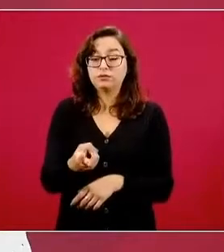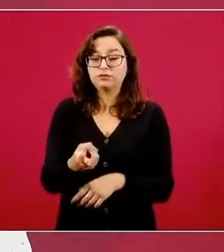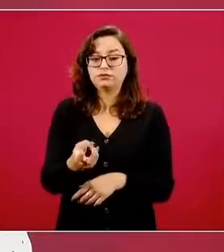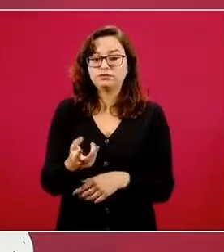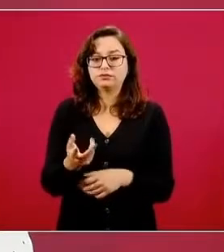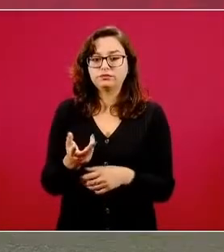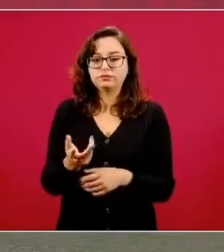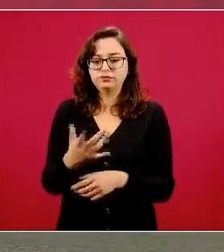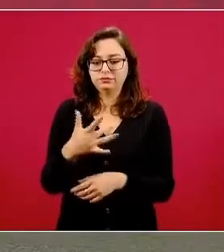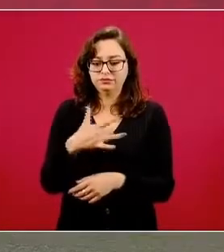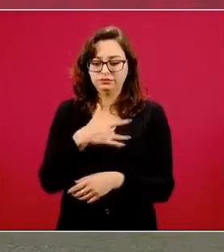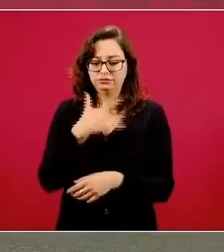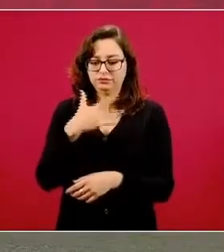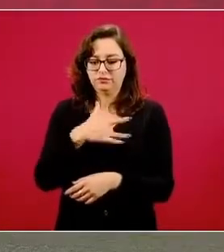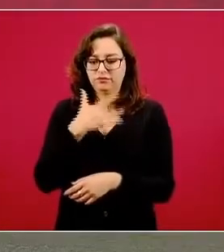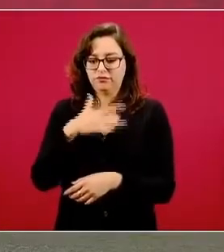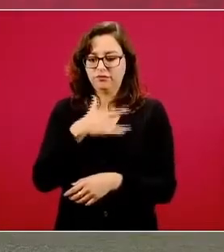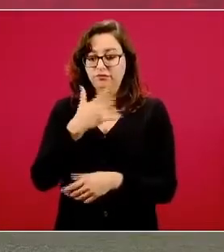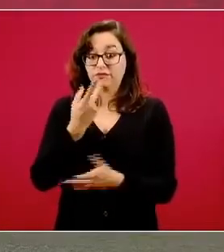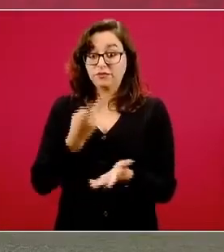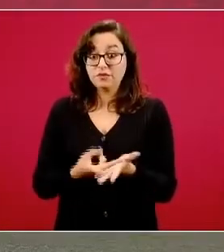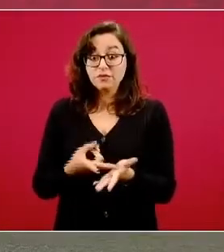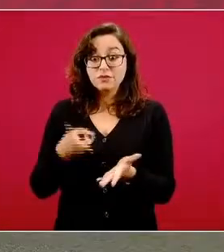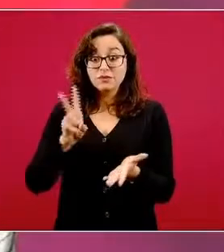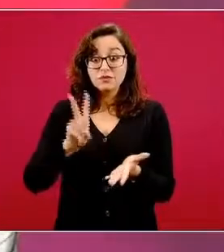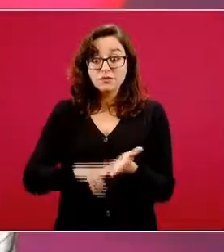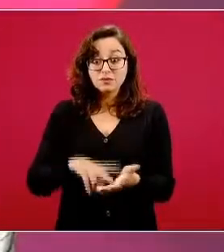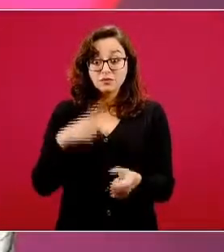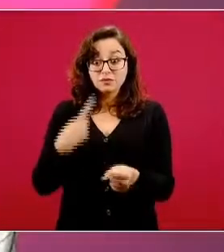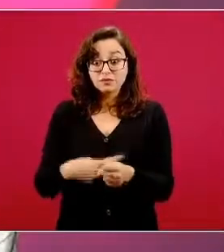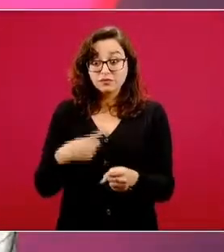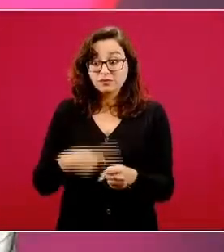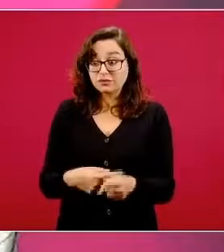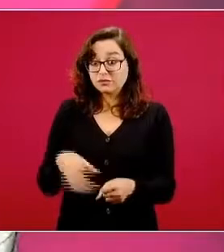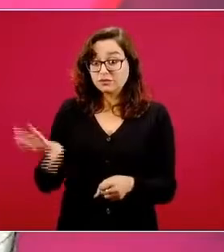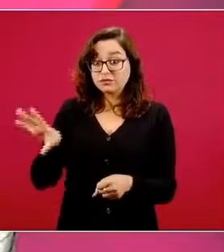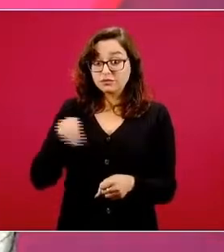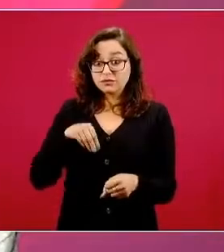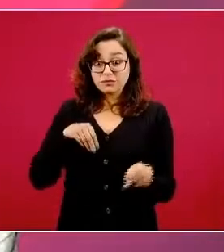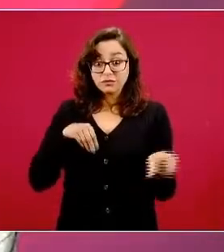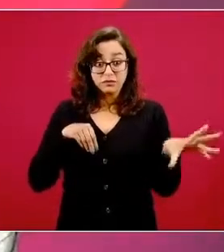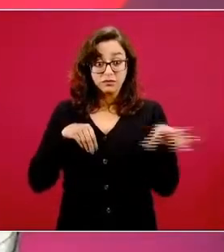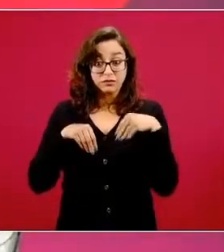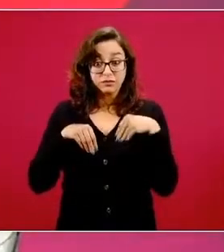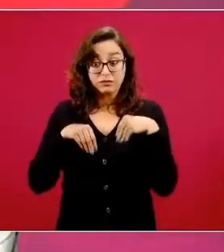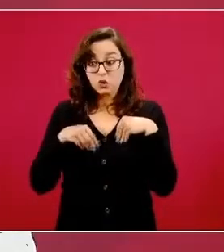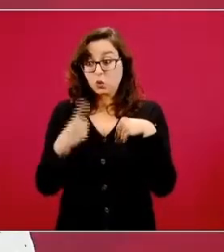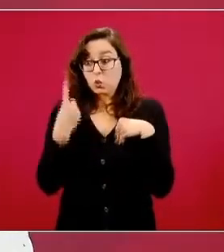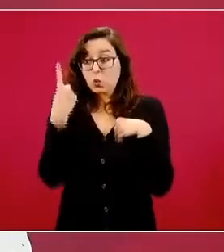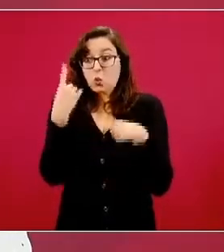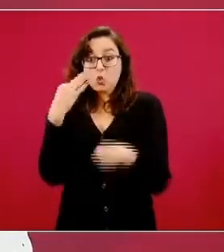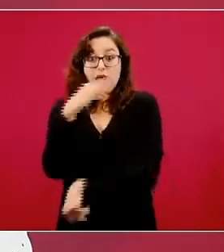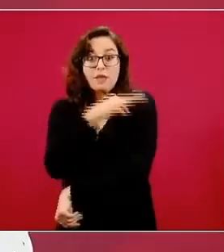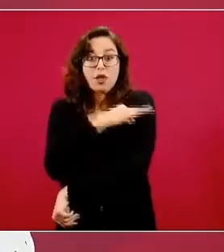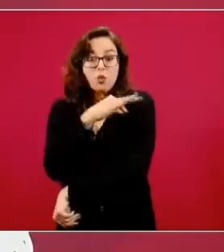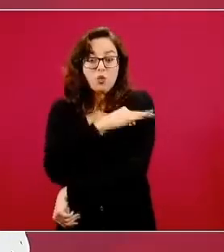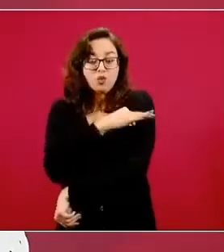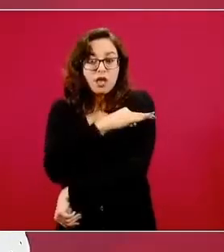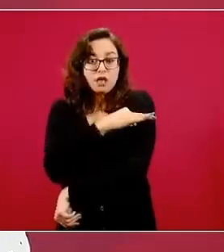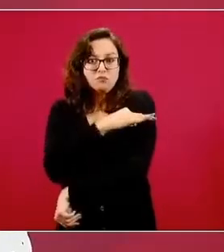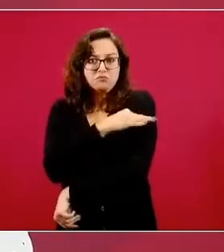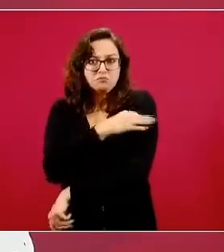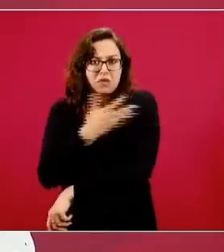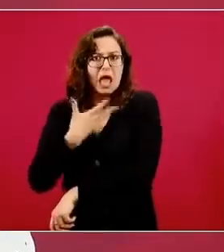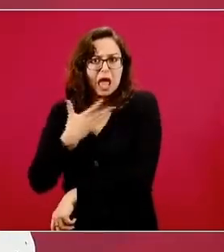tenemos el riesgo de presentar las dos enfermedades y tenemos la posibilidad de tener al menos una de las vacunas, pues